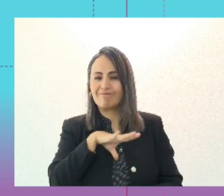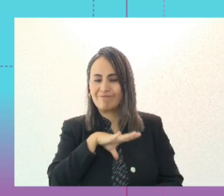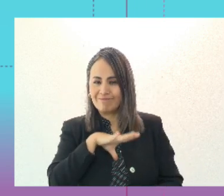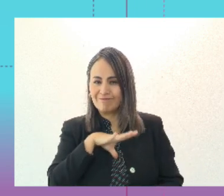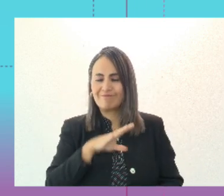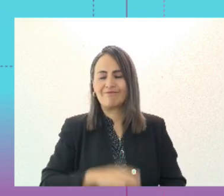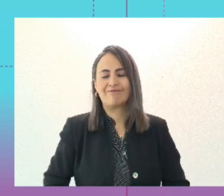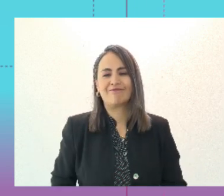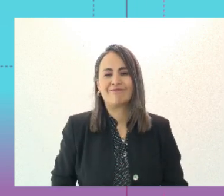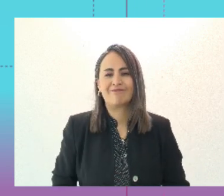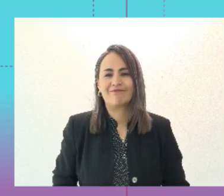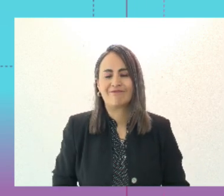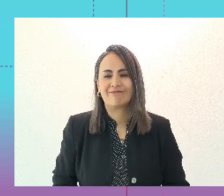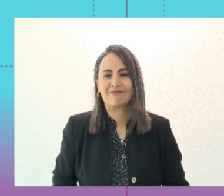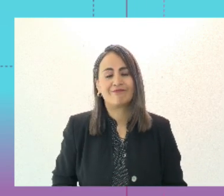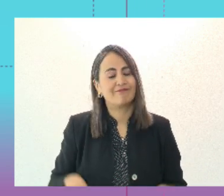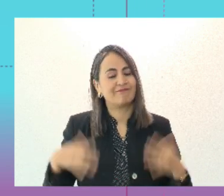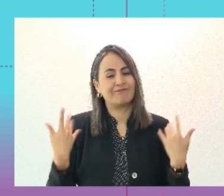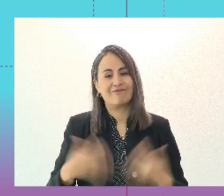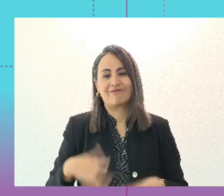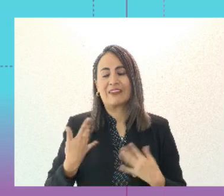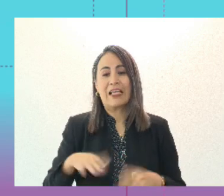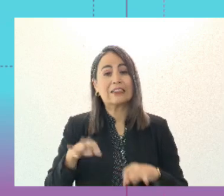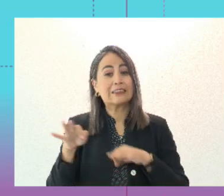Pues ahí está. Es un trabajo que